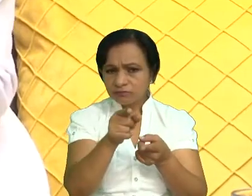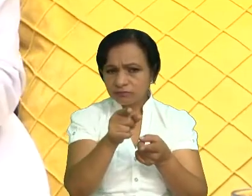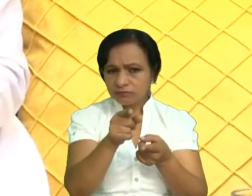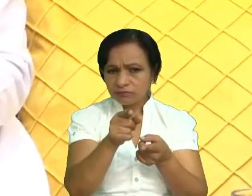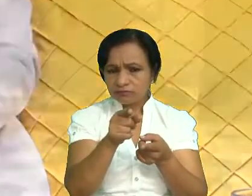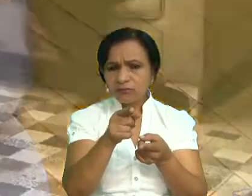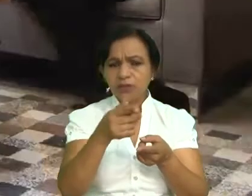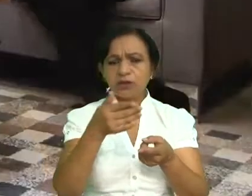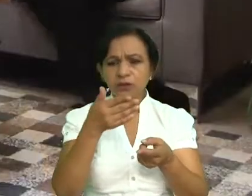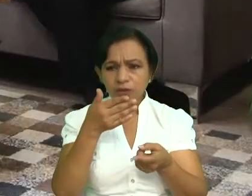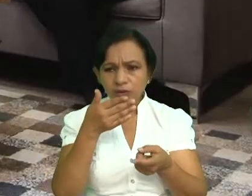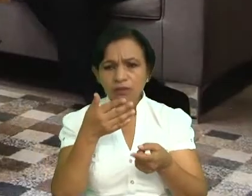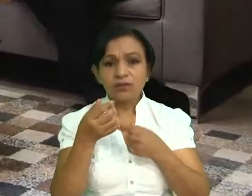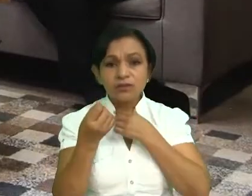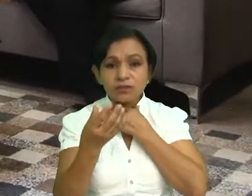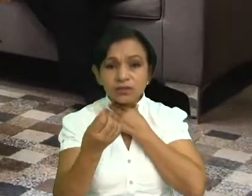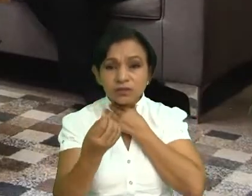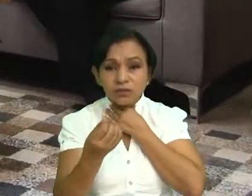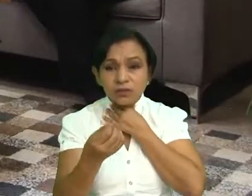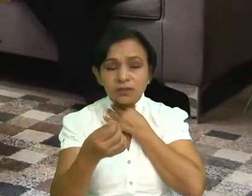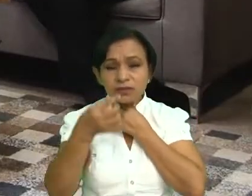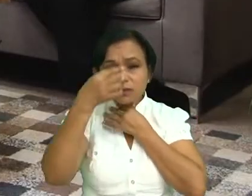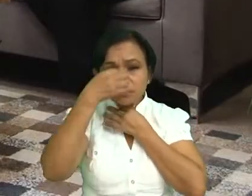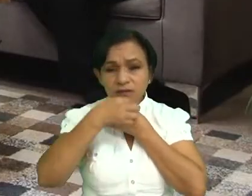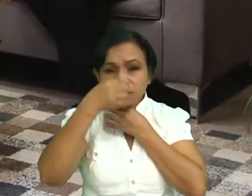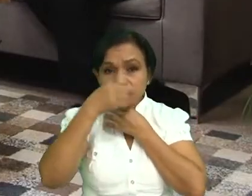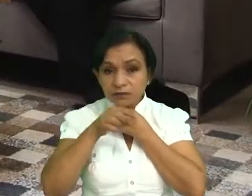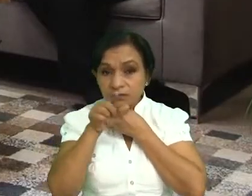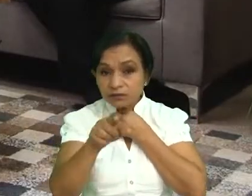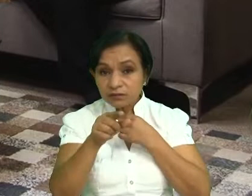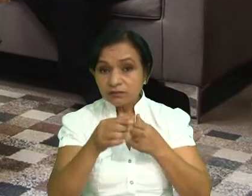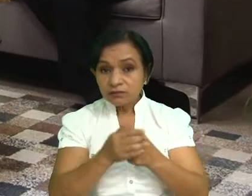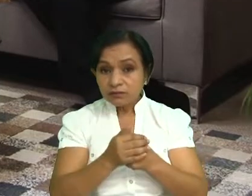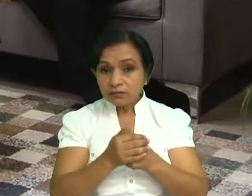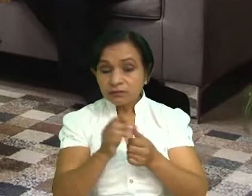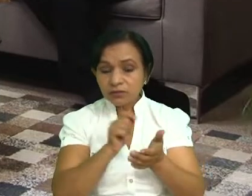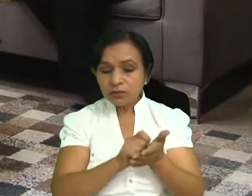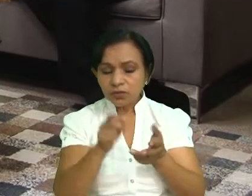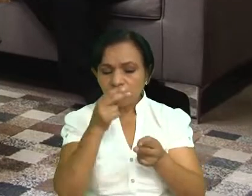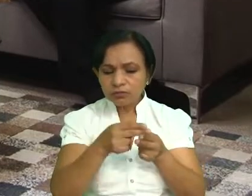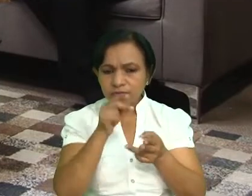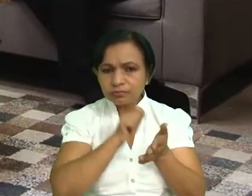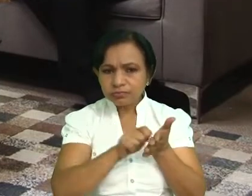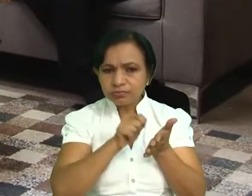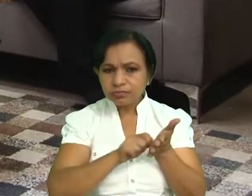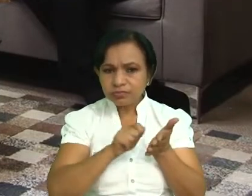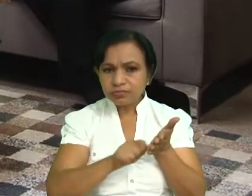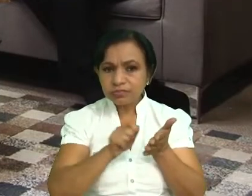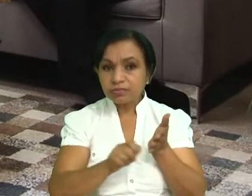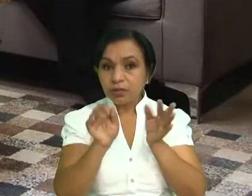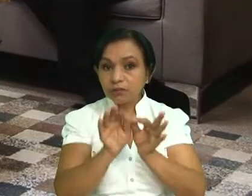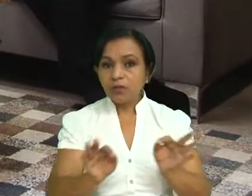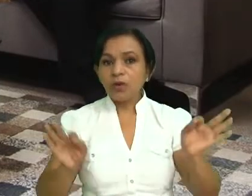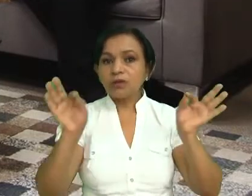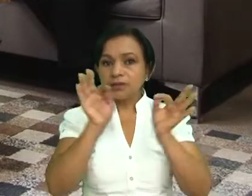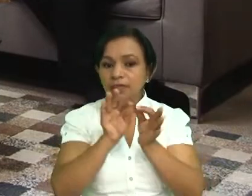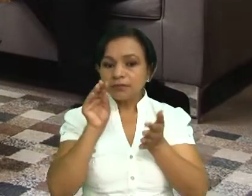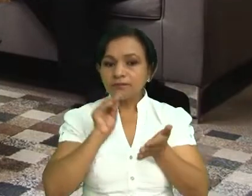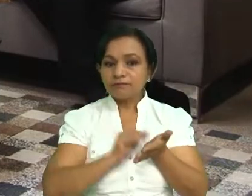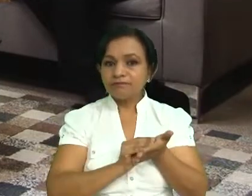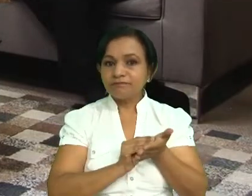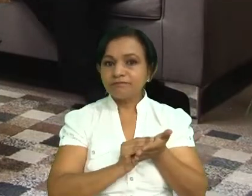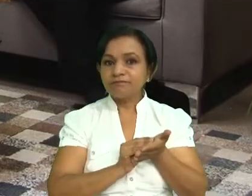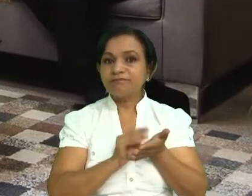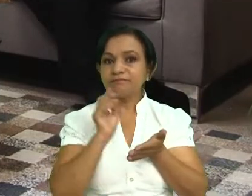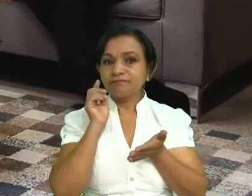de tos, que le duele la garganta, que anda secreción en la naricita. Entonces, esos son datos importantes que nosotros nos permiten dar